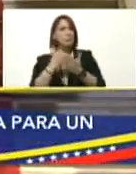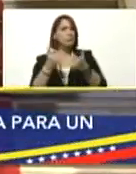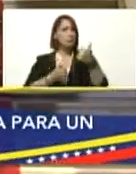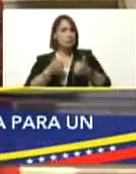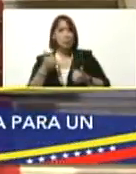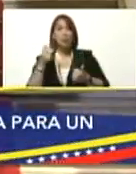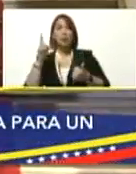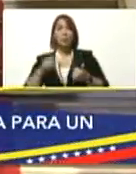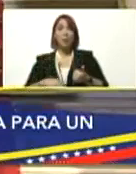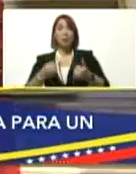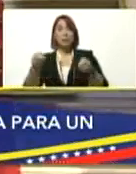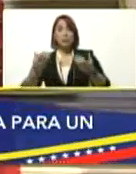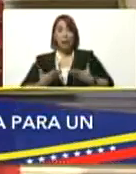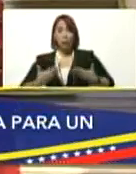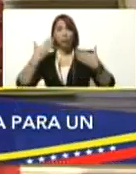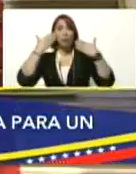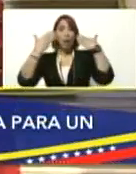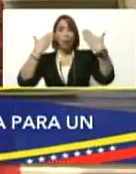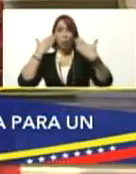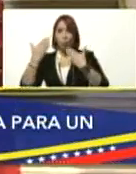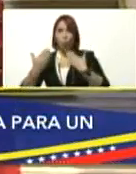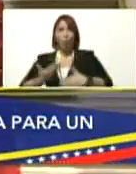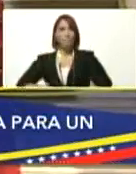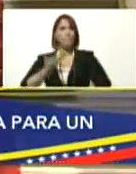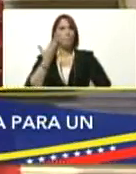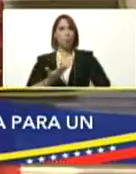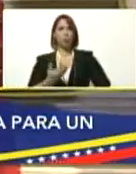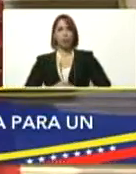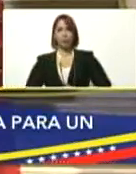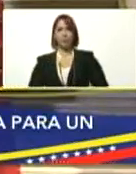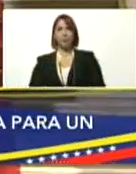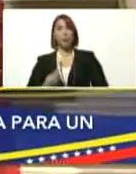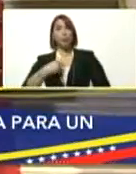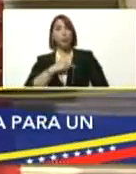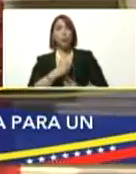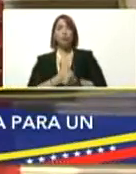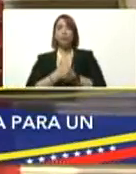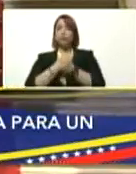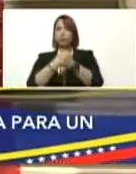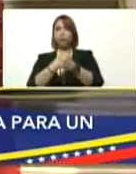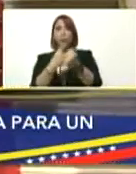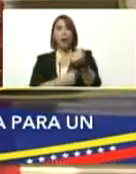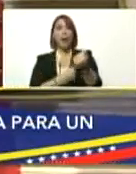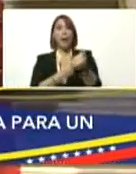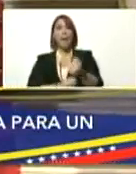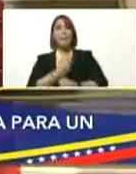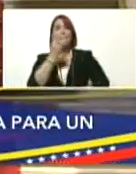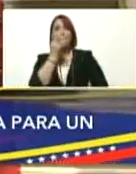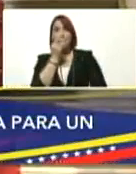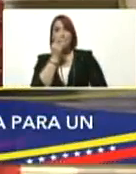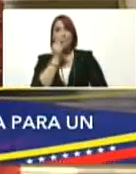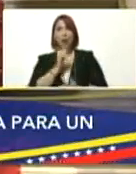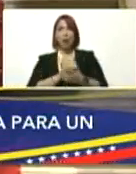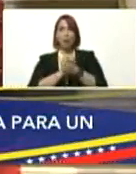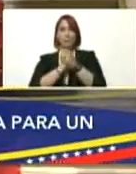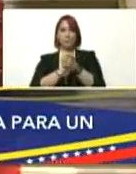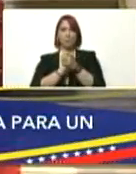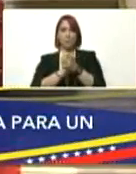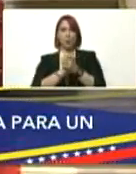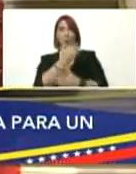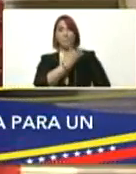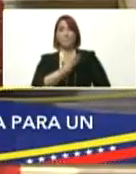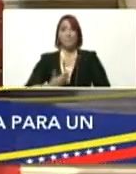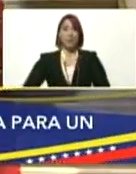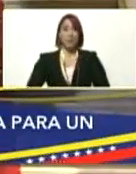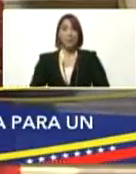También nos trajo saludos fraternales de nuestro querido hermano y amigo, el presidente de la República